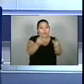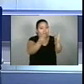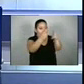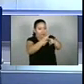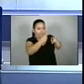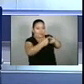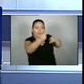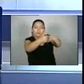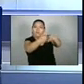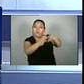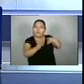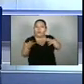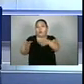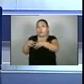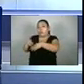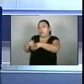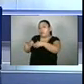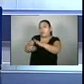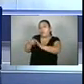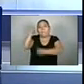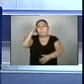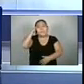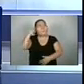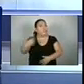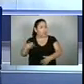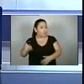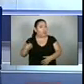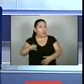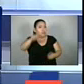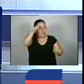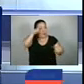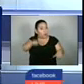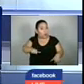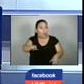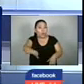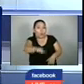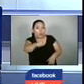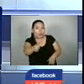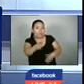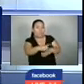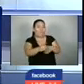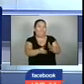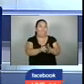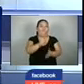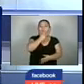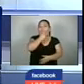Constitución, unos diputados aseguran que es necesario aprobarlas, mientras que otros las cuestionan.